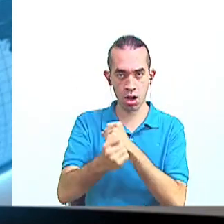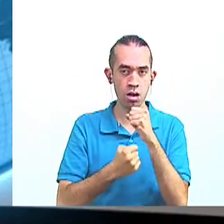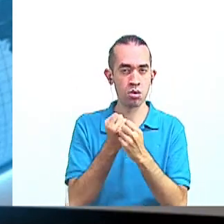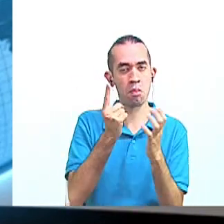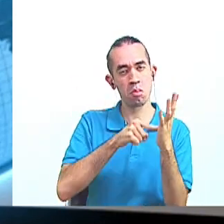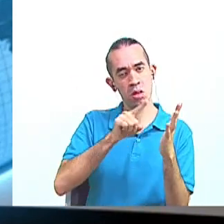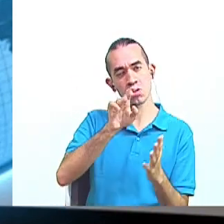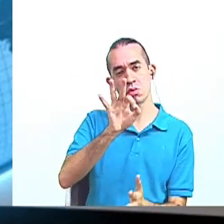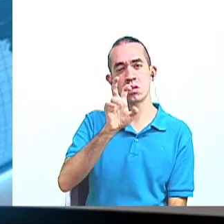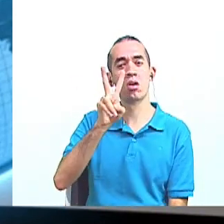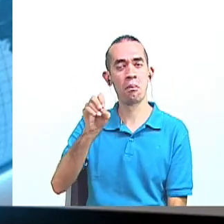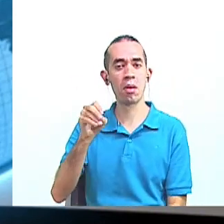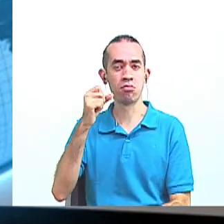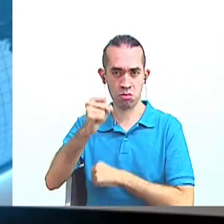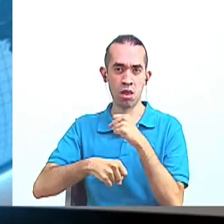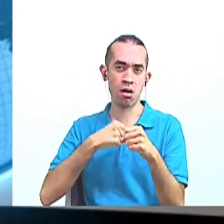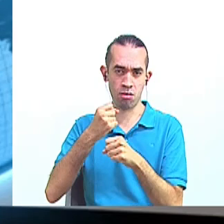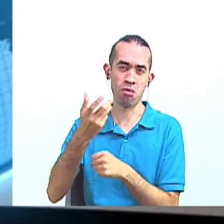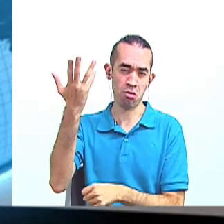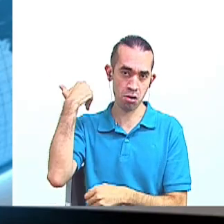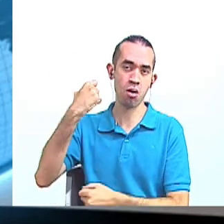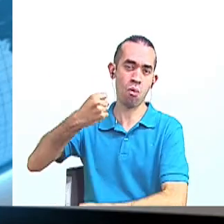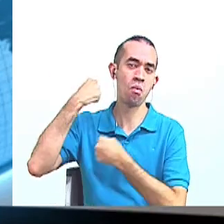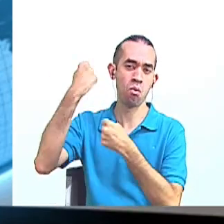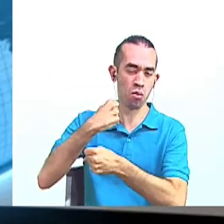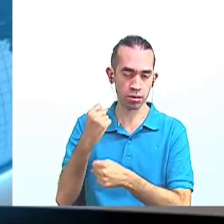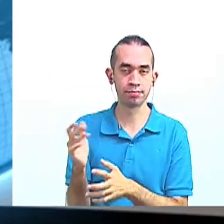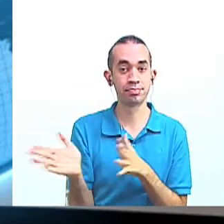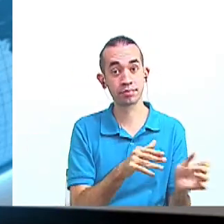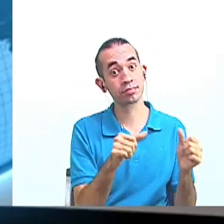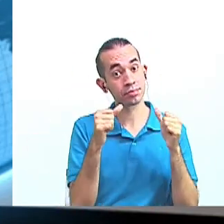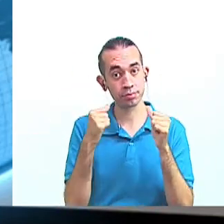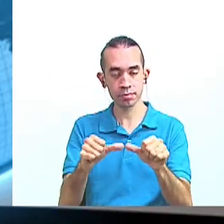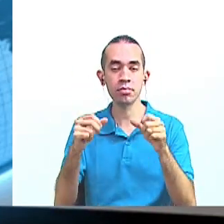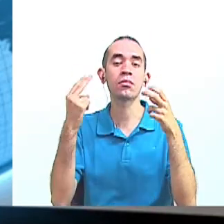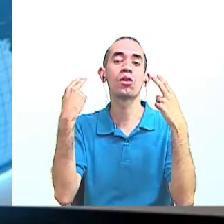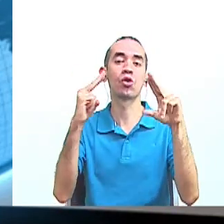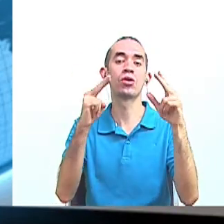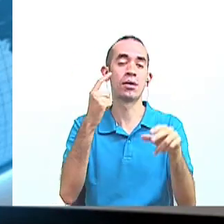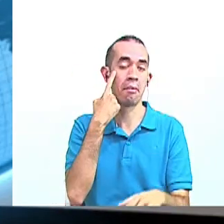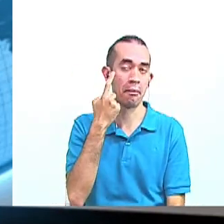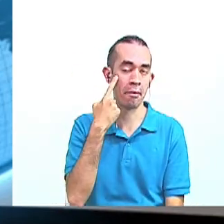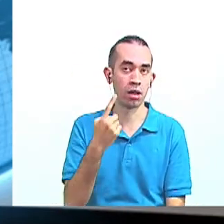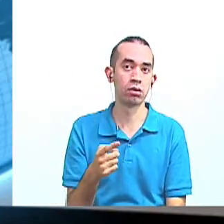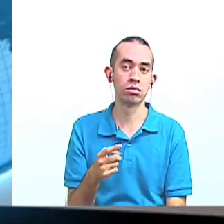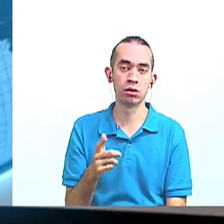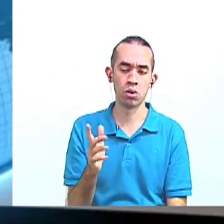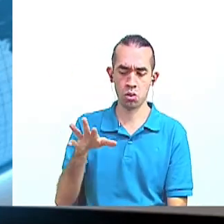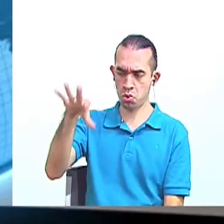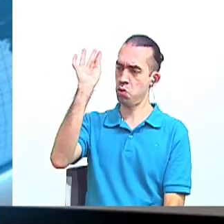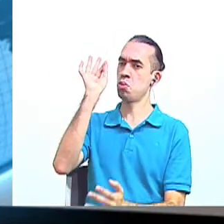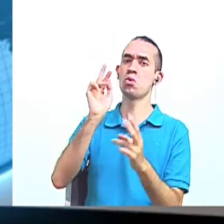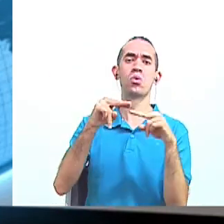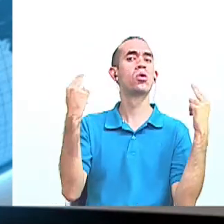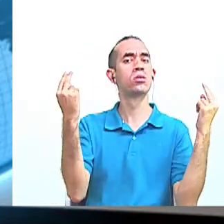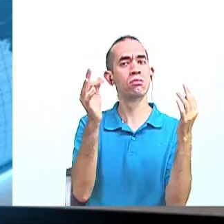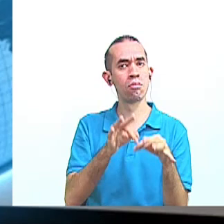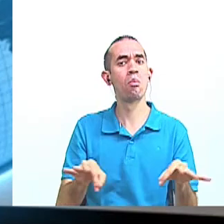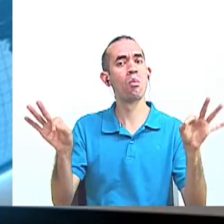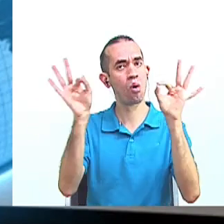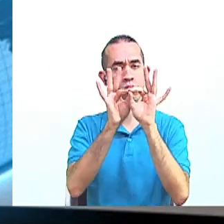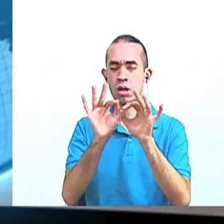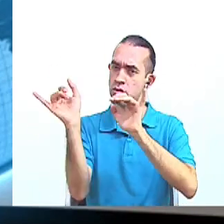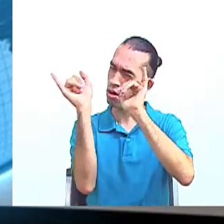huelga de los años 20. Seguimos en las noticias y encontramos una noticia muy importante que se va a quedar